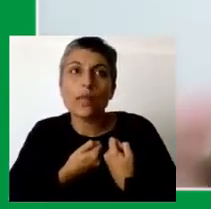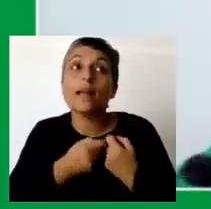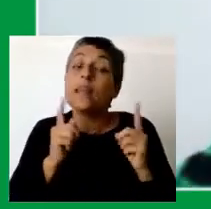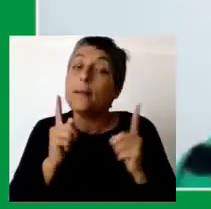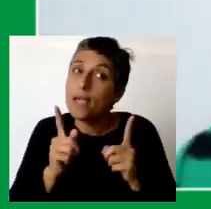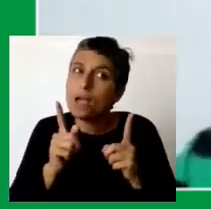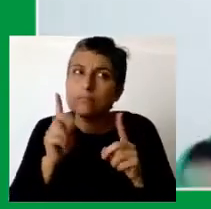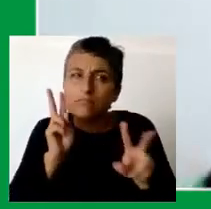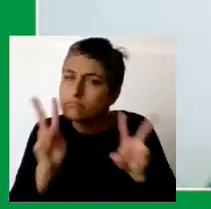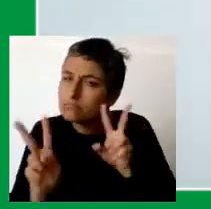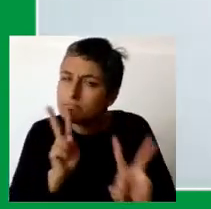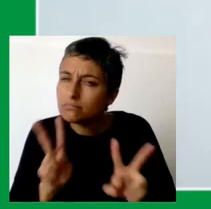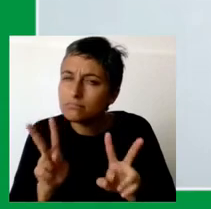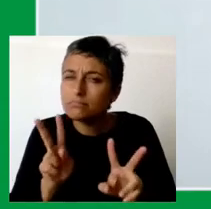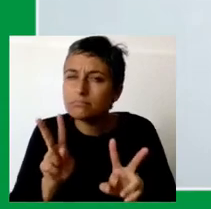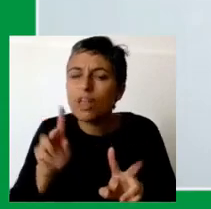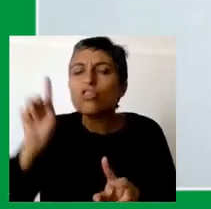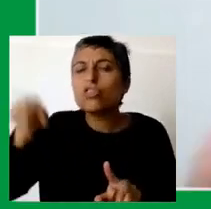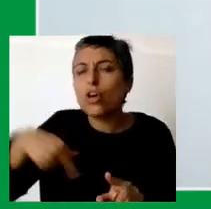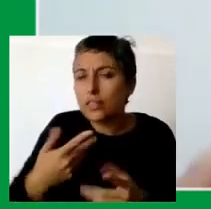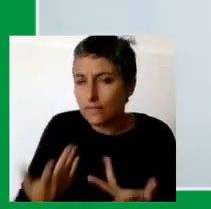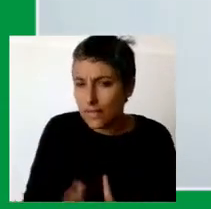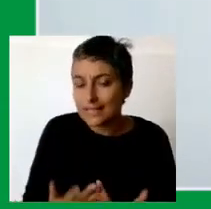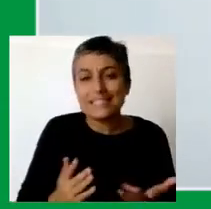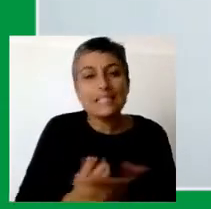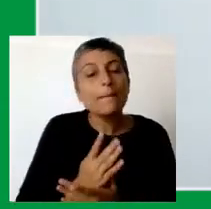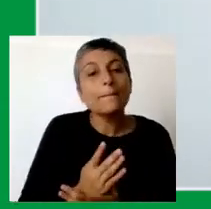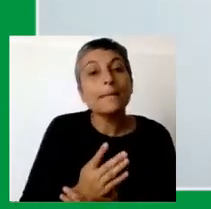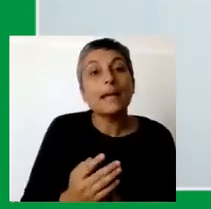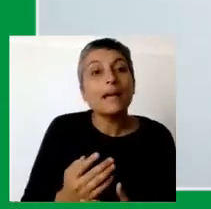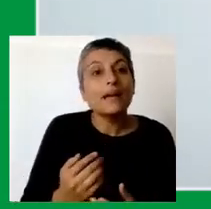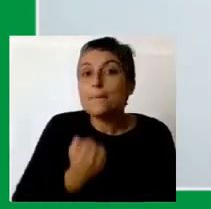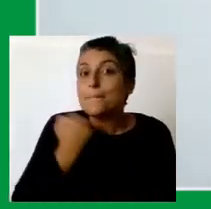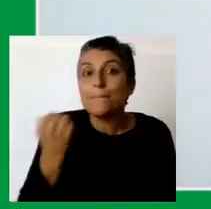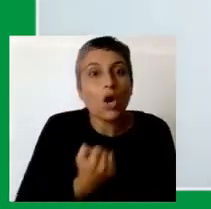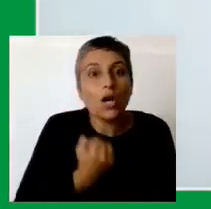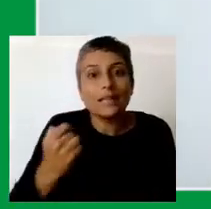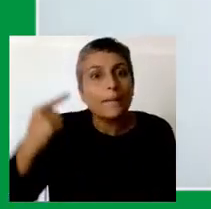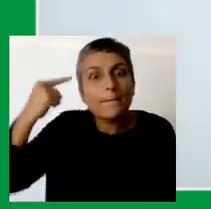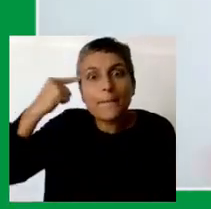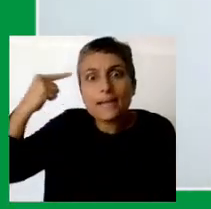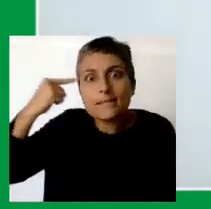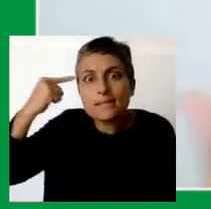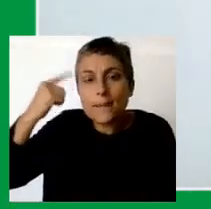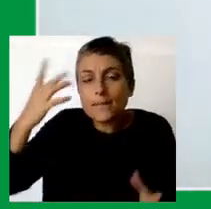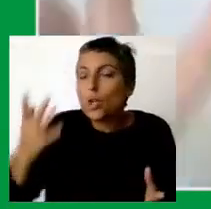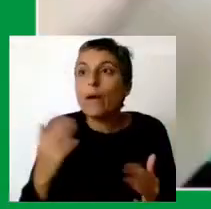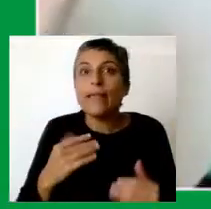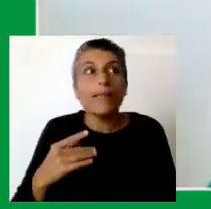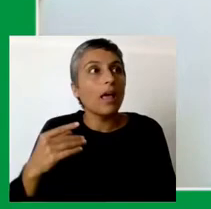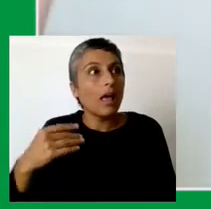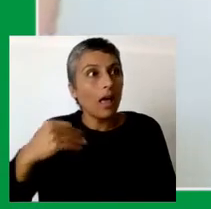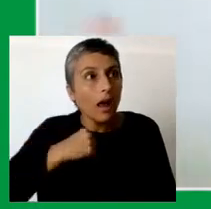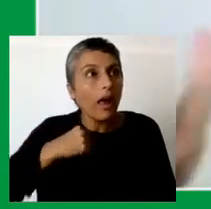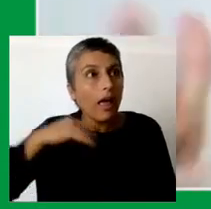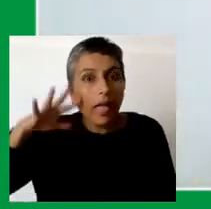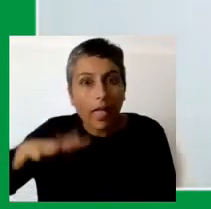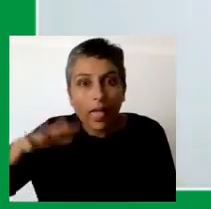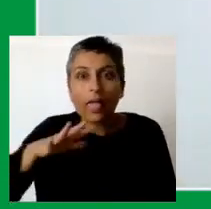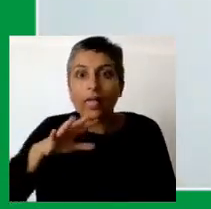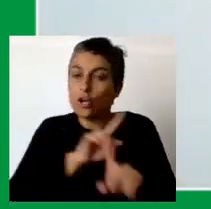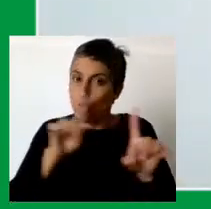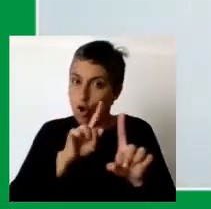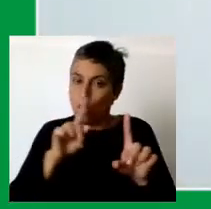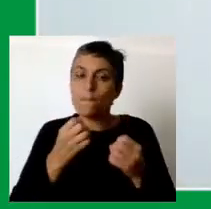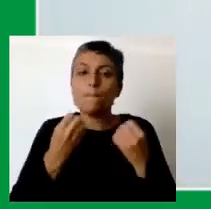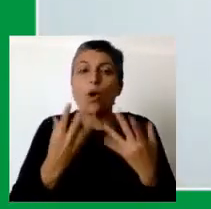corroborando las fuentes del pensamiento crítico, es inevitable, no digo necesario, es inevitable, porque no podemos confiar, hay mucho, además de las fake news en